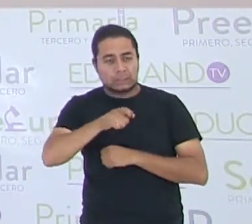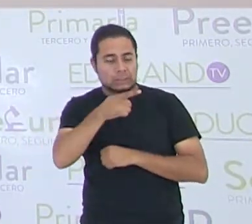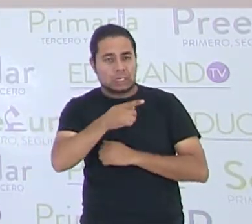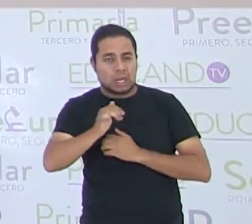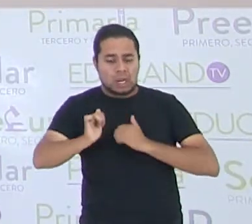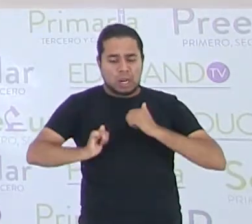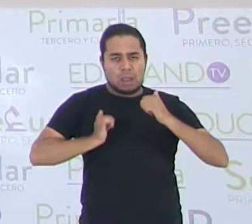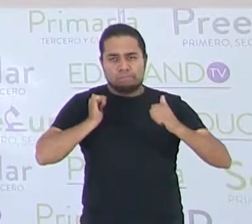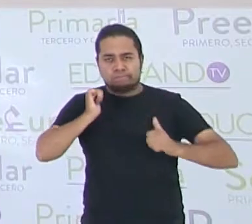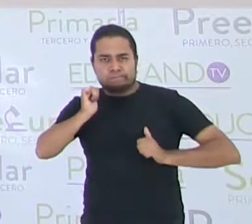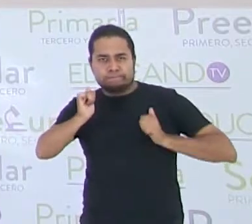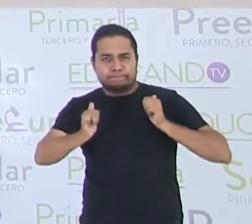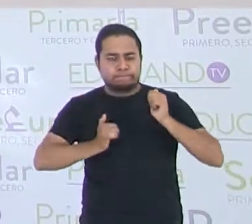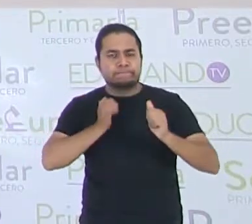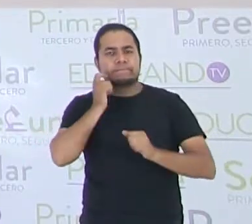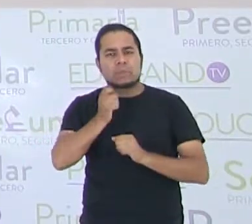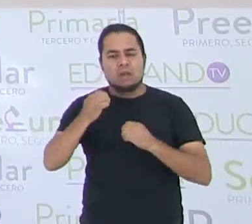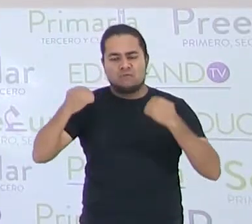aprovechaba